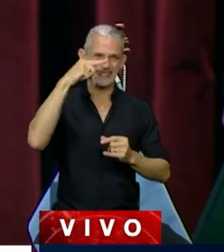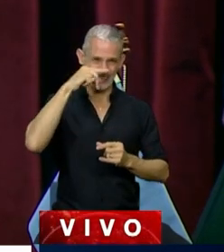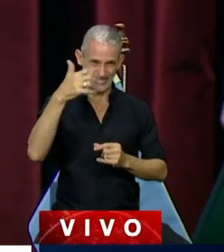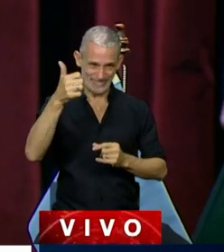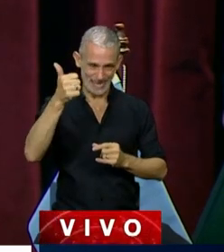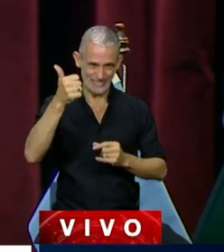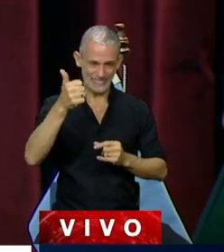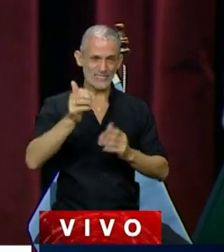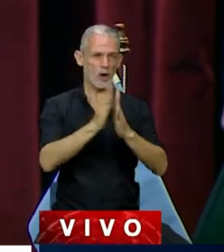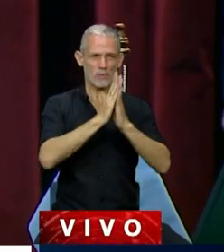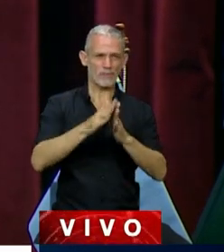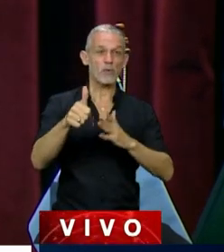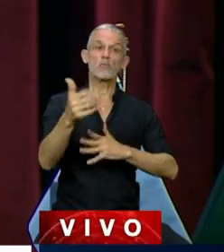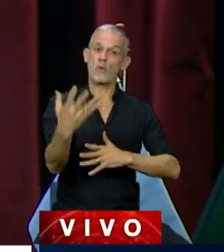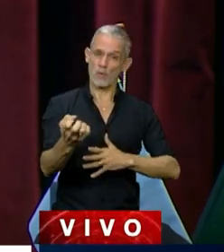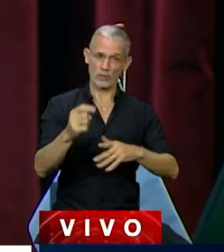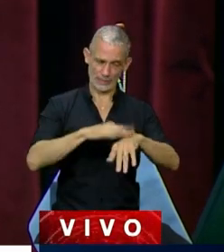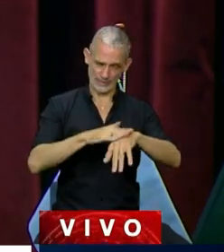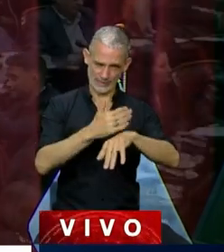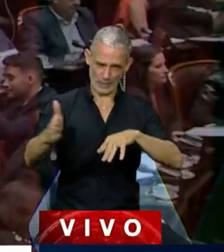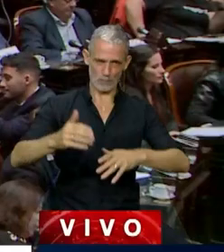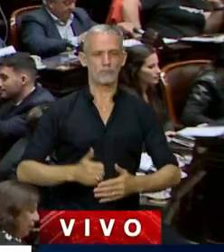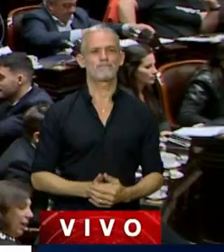376. Sírvanse marcar su voto. Tiempo.